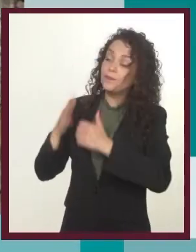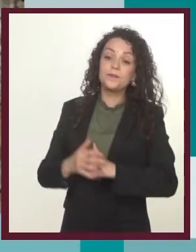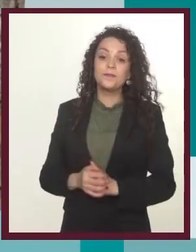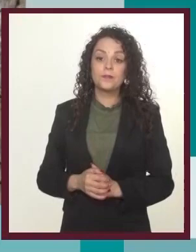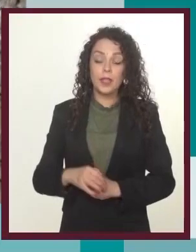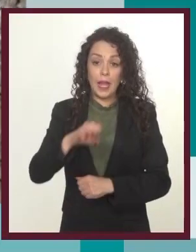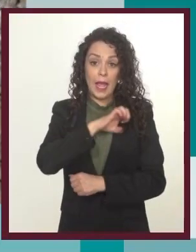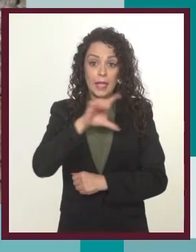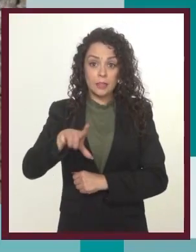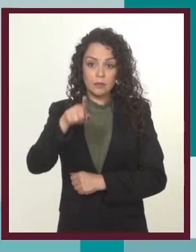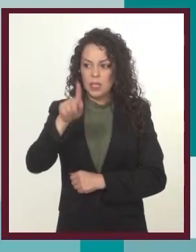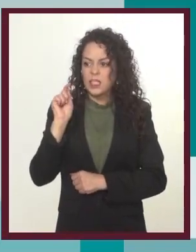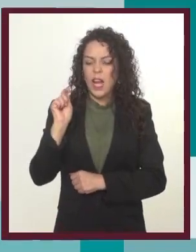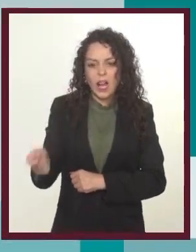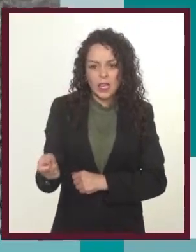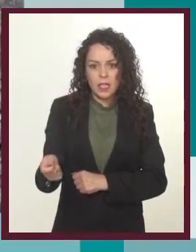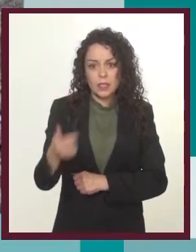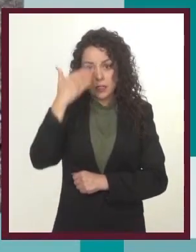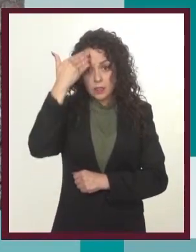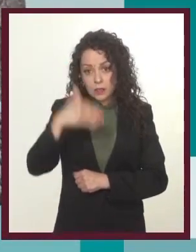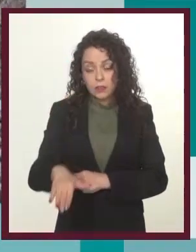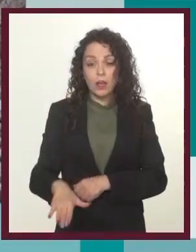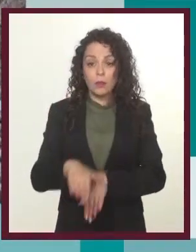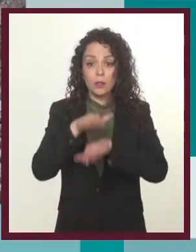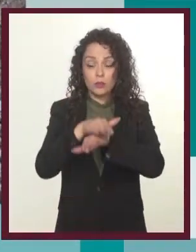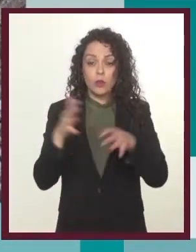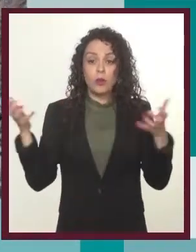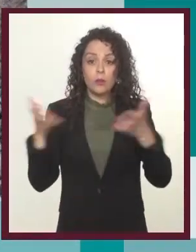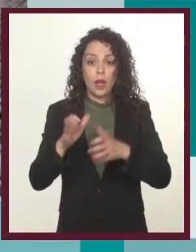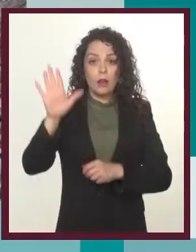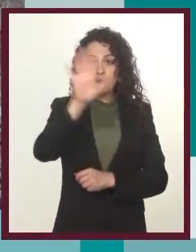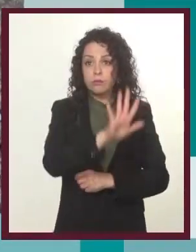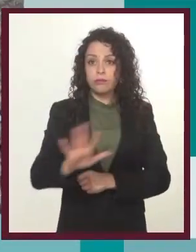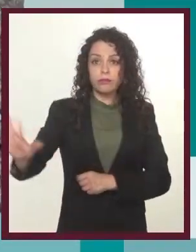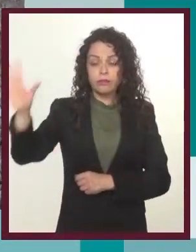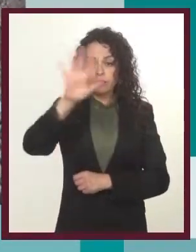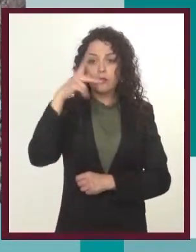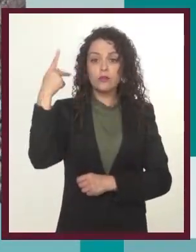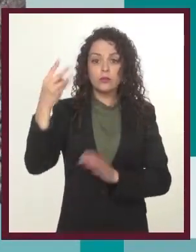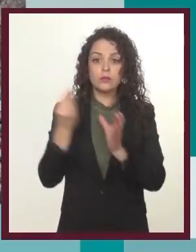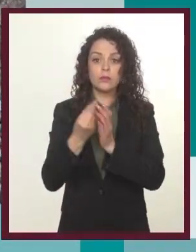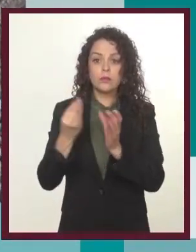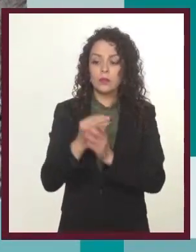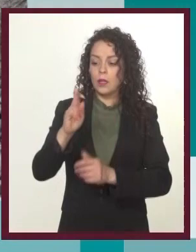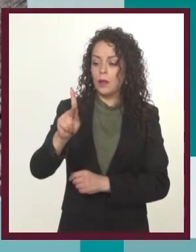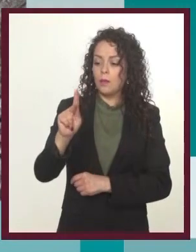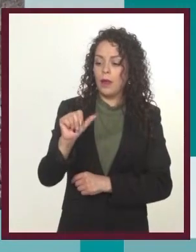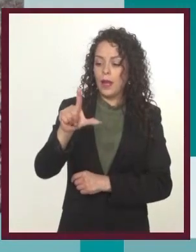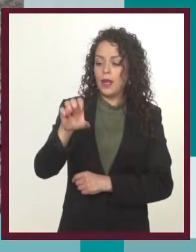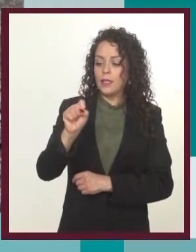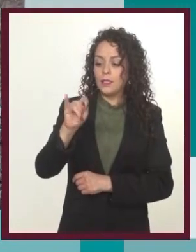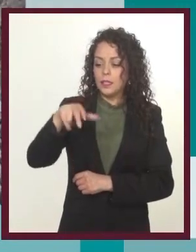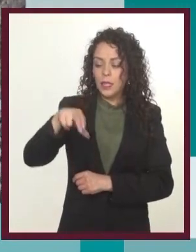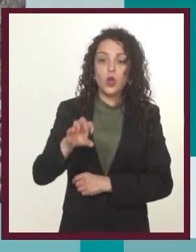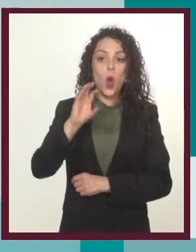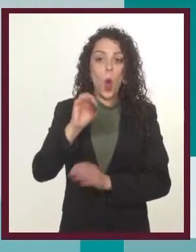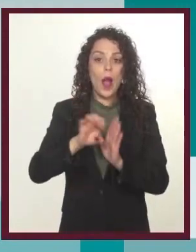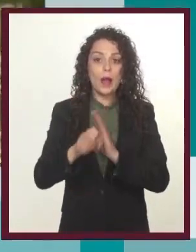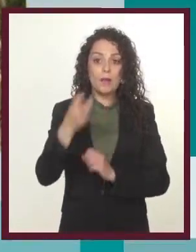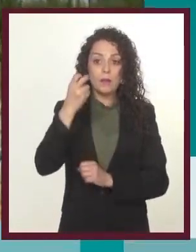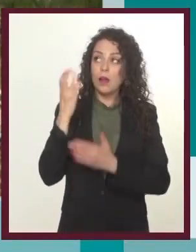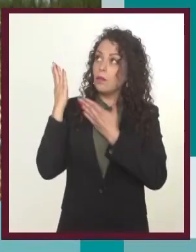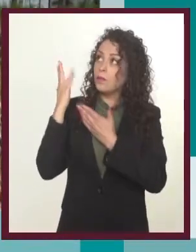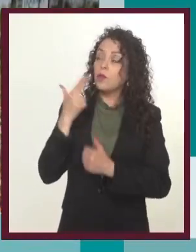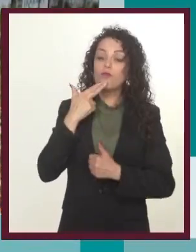cobran un especial significado si sabemos que están hechas sobre muros que rodean el territorio palestino. O como estas, que